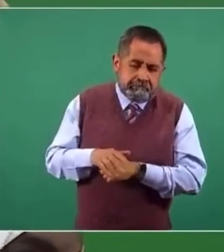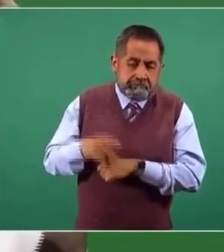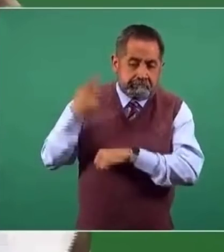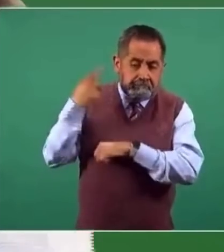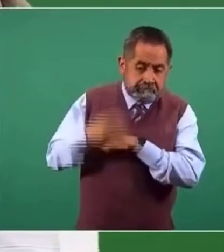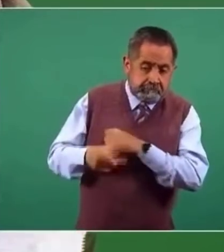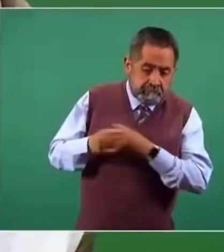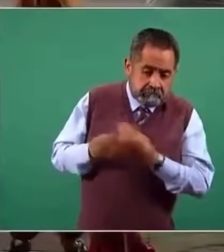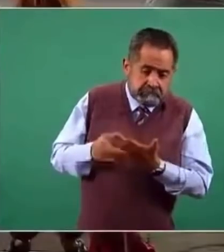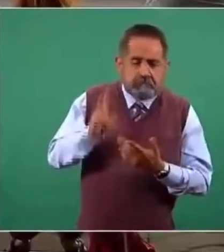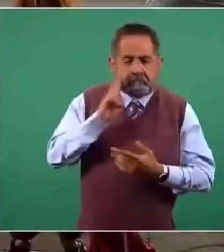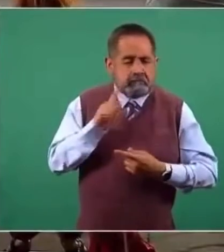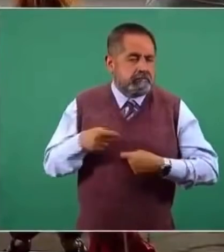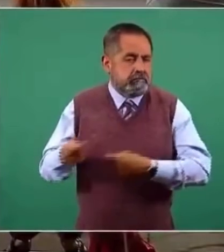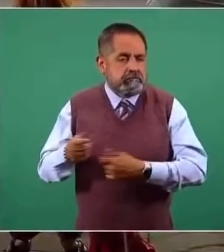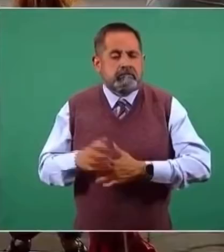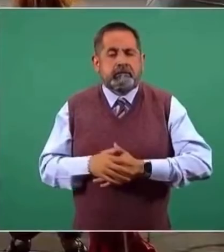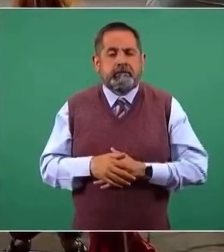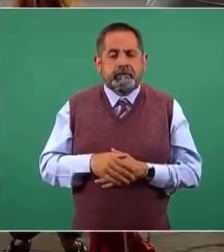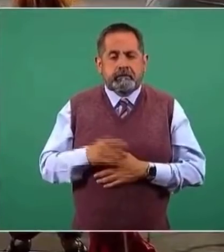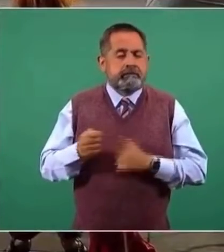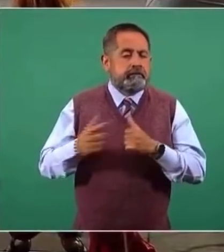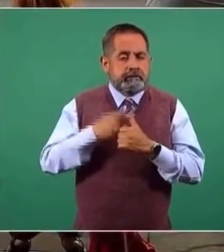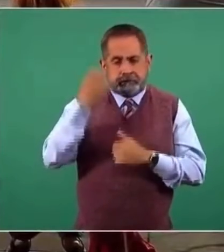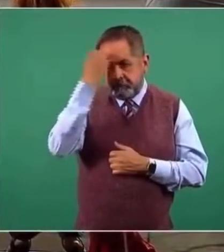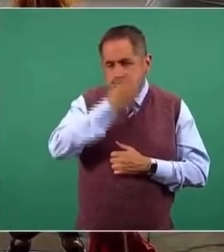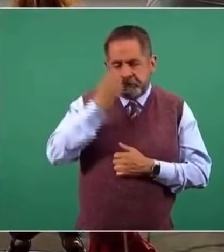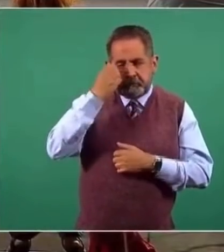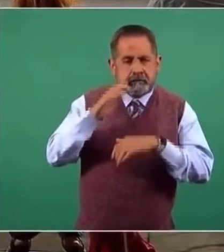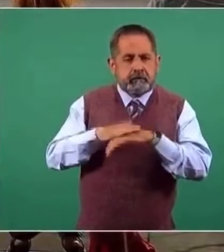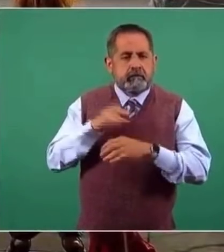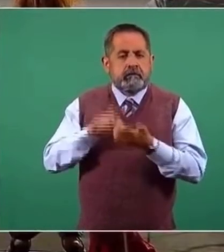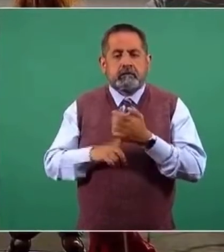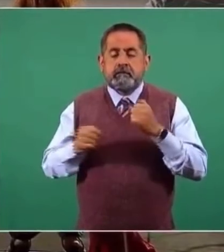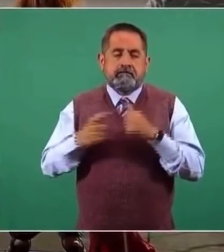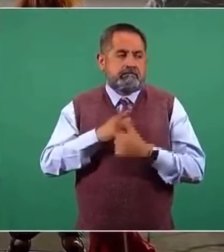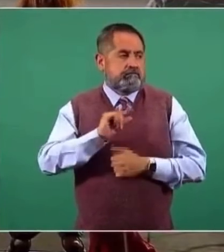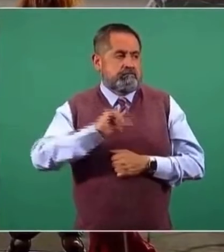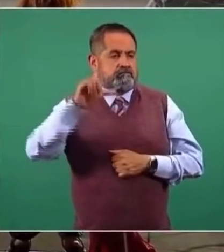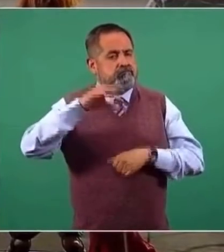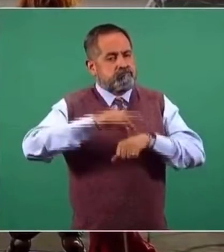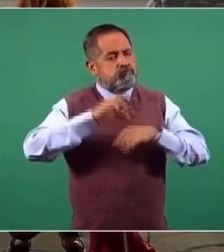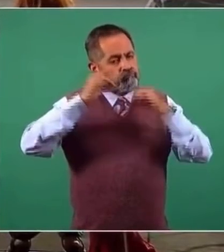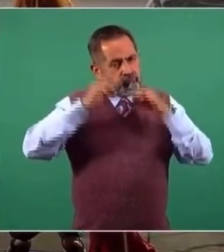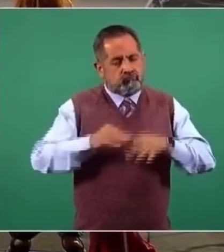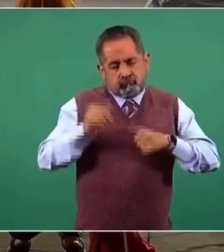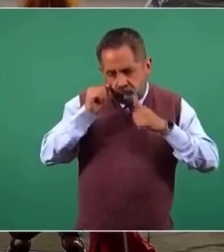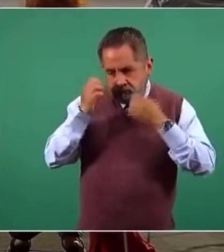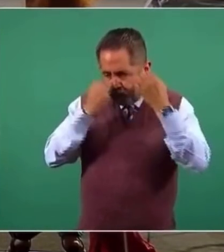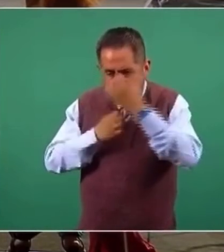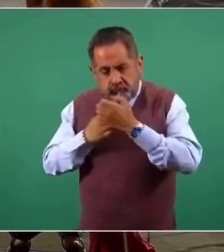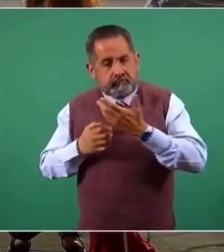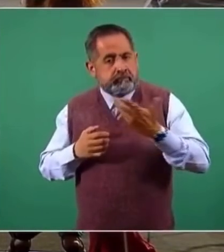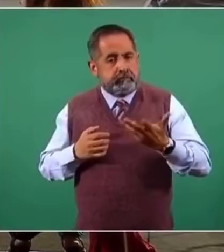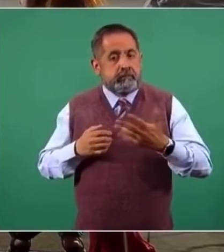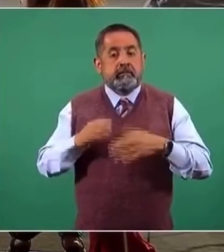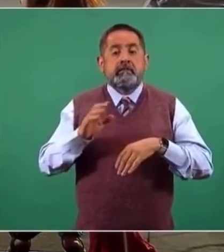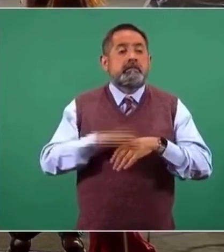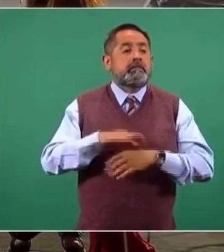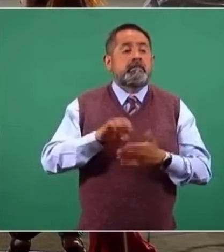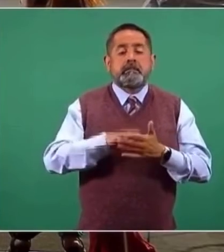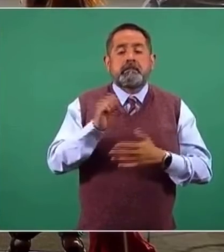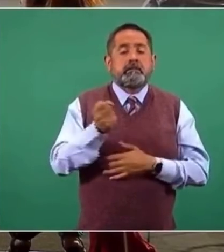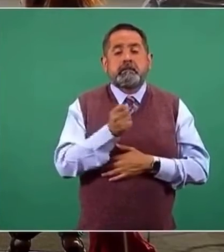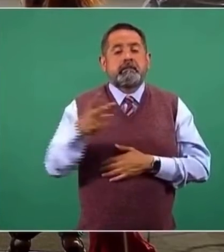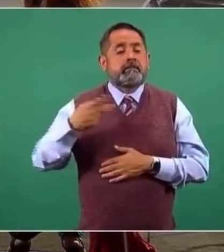riesgo. Aquí es importante esta evaluación, ¿por qué? Y obviamente la tiene que hacer un profesional de la salud, porque inclusive para las